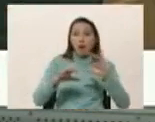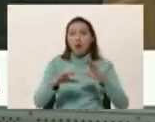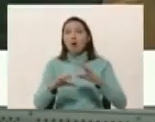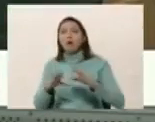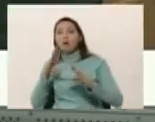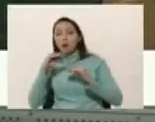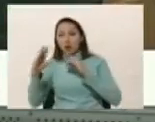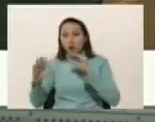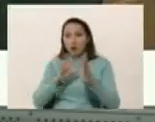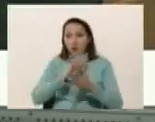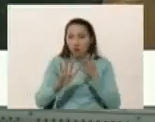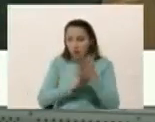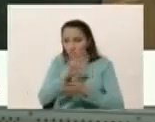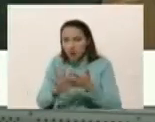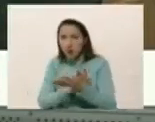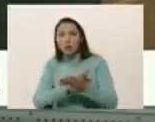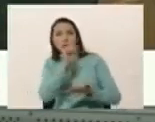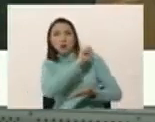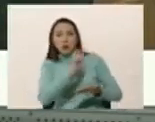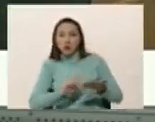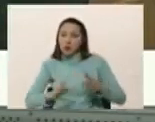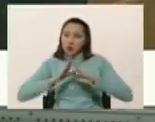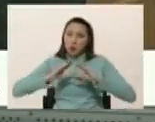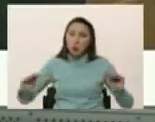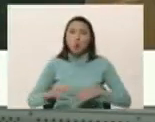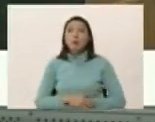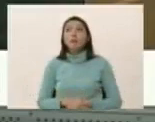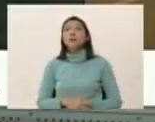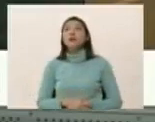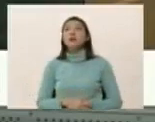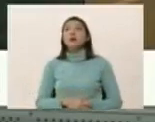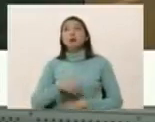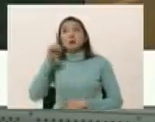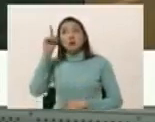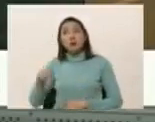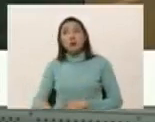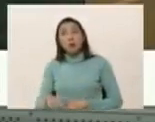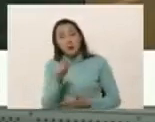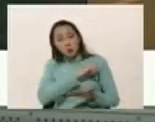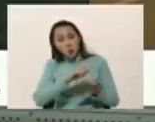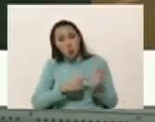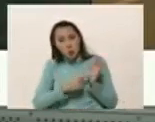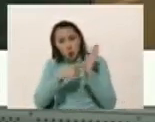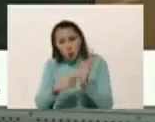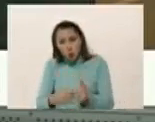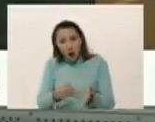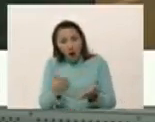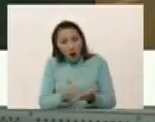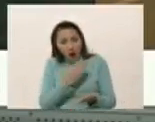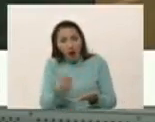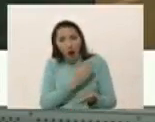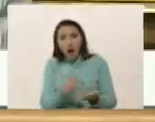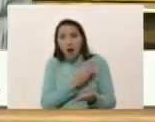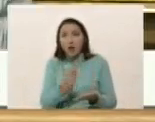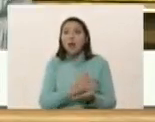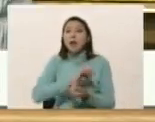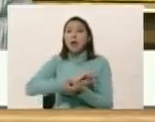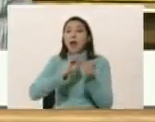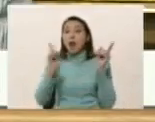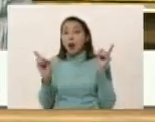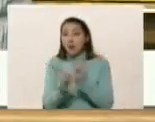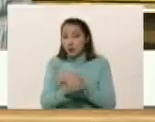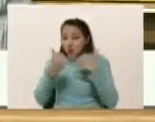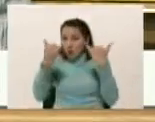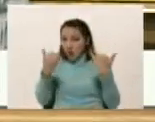todos los títulos académicos que sean emitidos por parte de la vigencia de la presente ley a partir de la vigencia